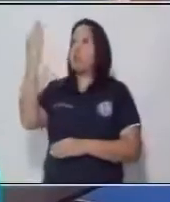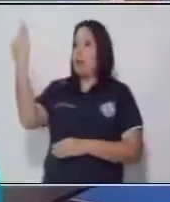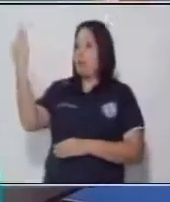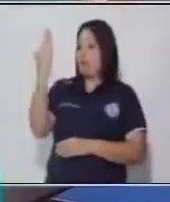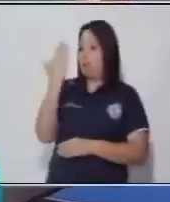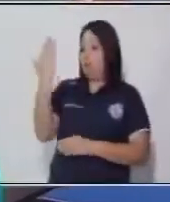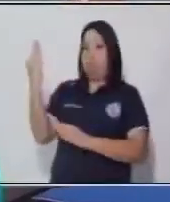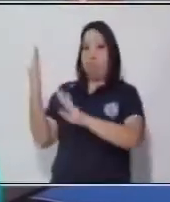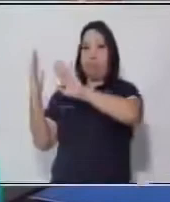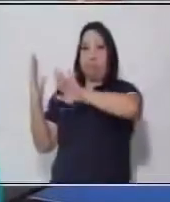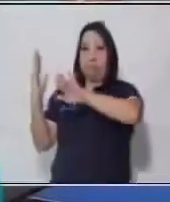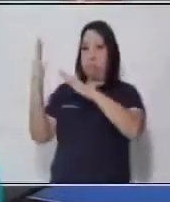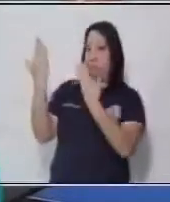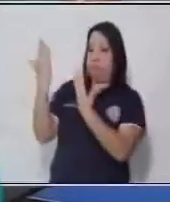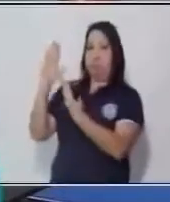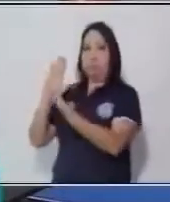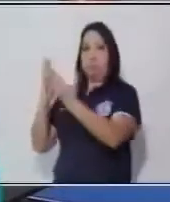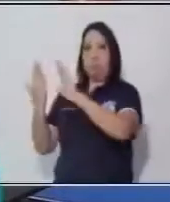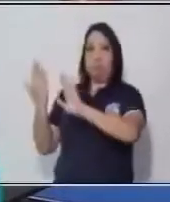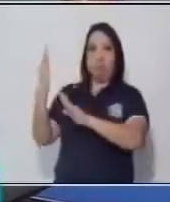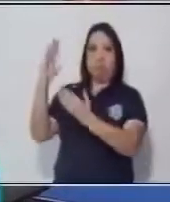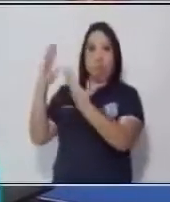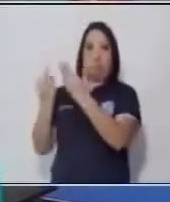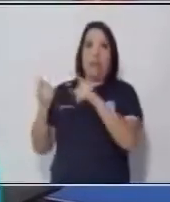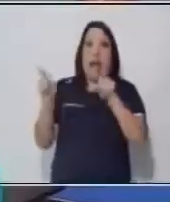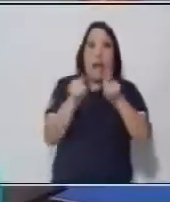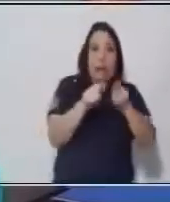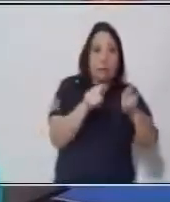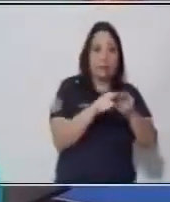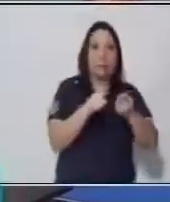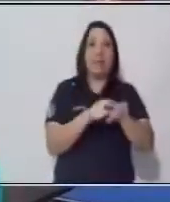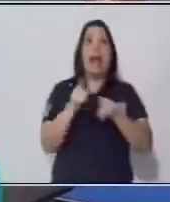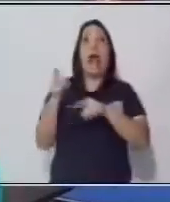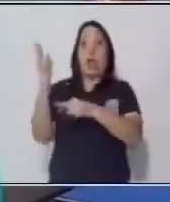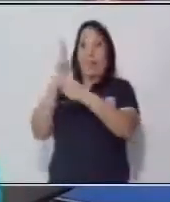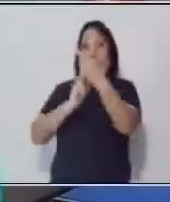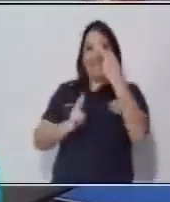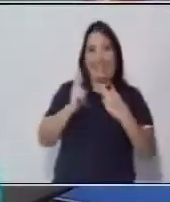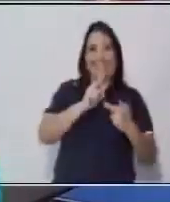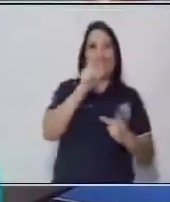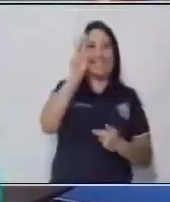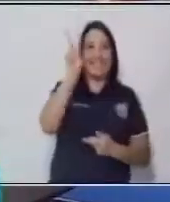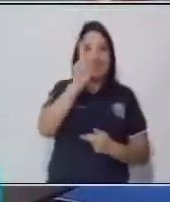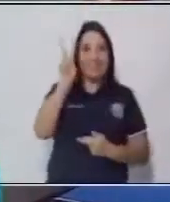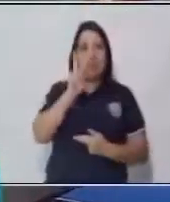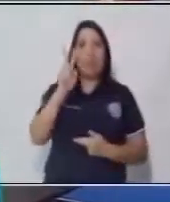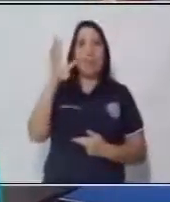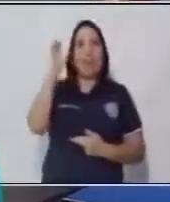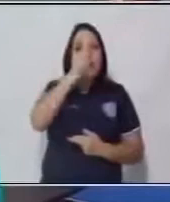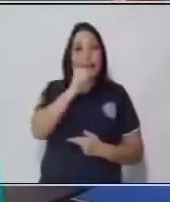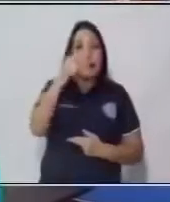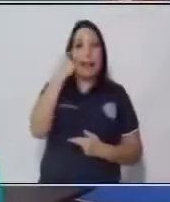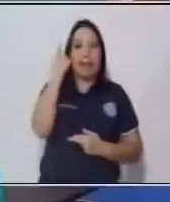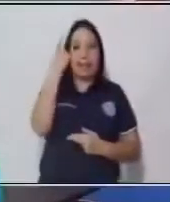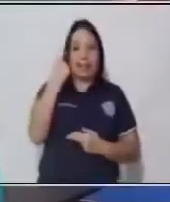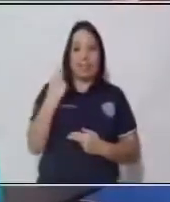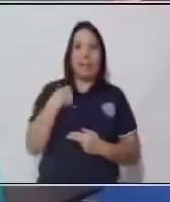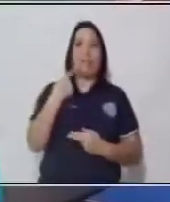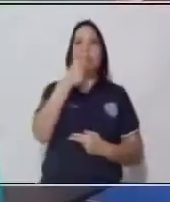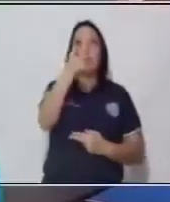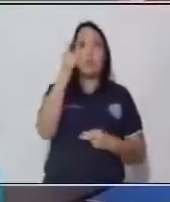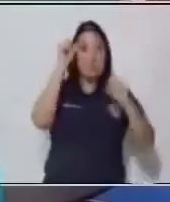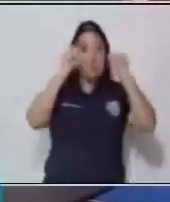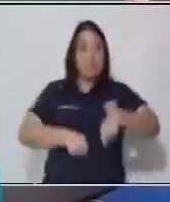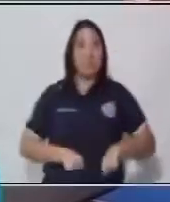las imágenes. Ahora bien, regresemos a las dos adivinanzas que les dejé anteriormente. ¿Las